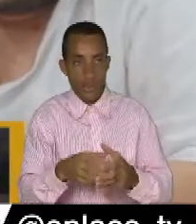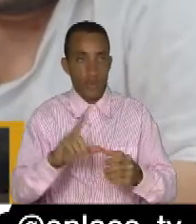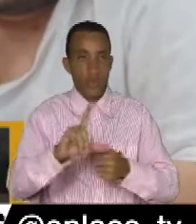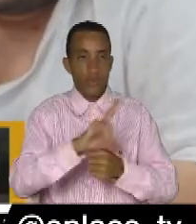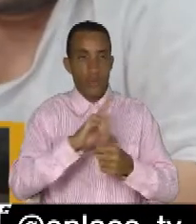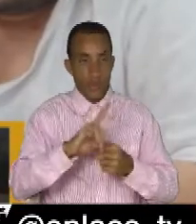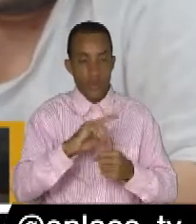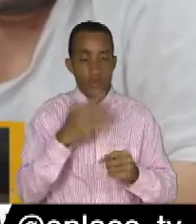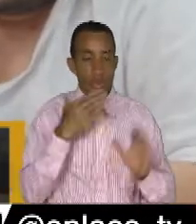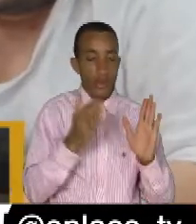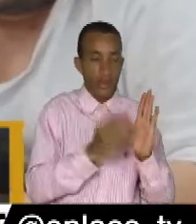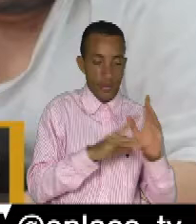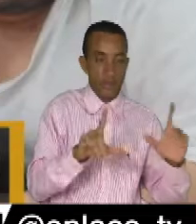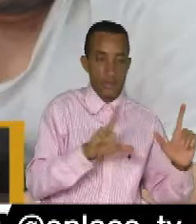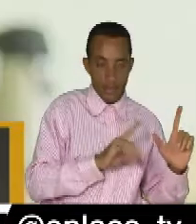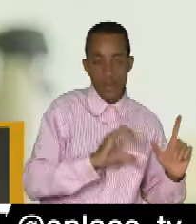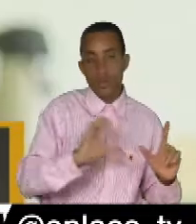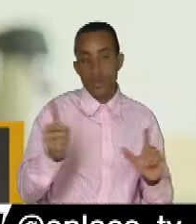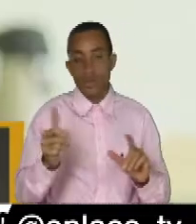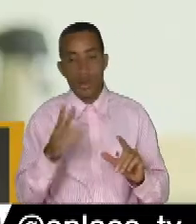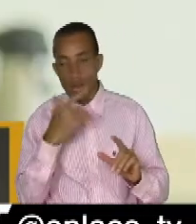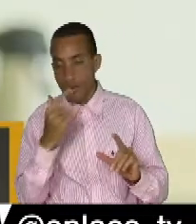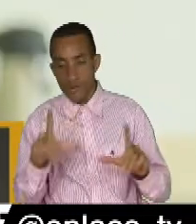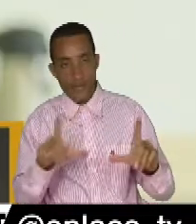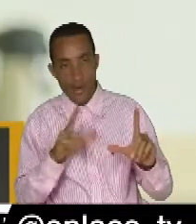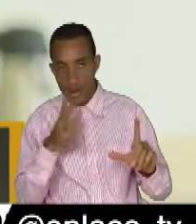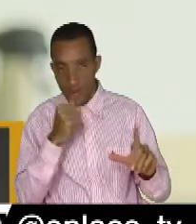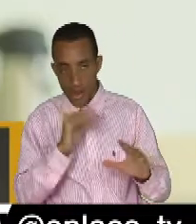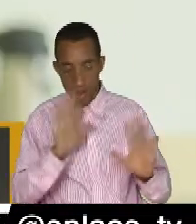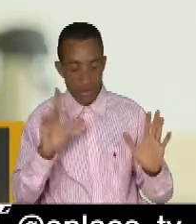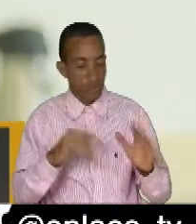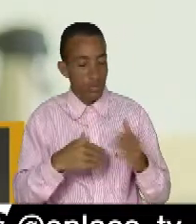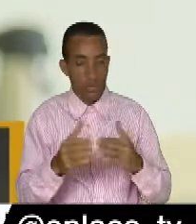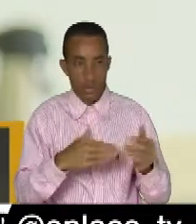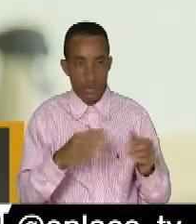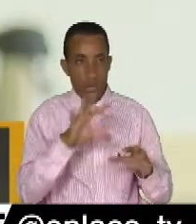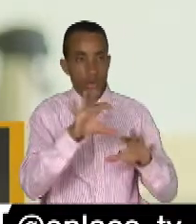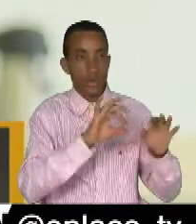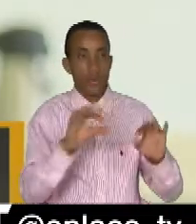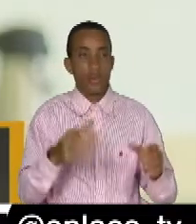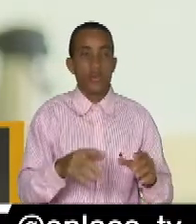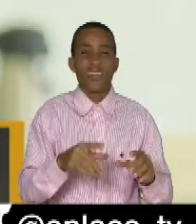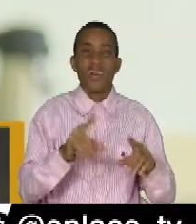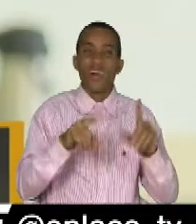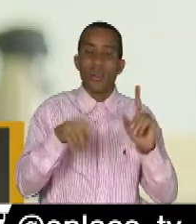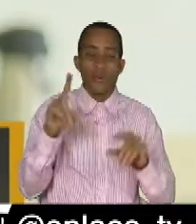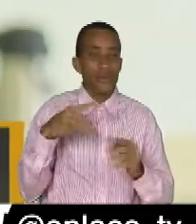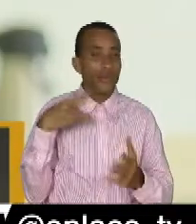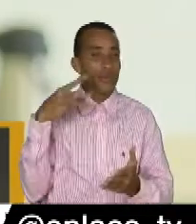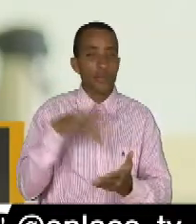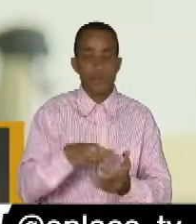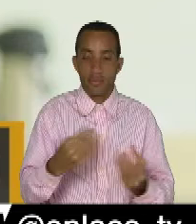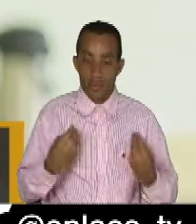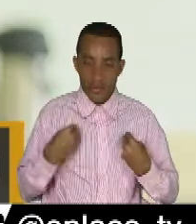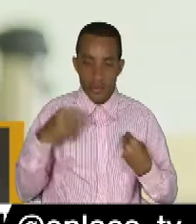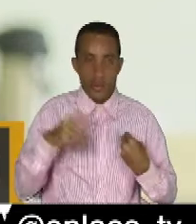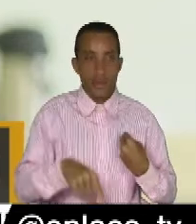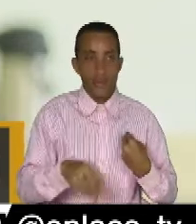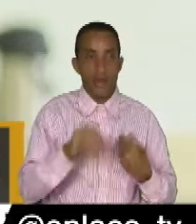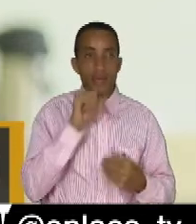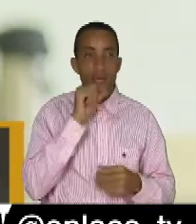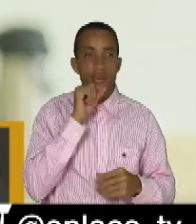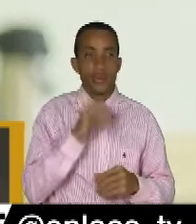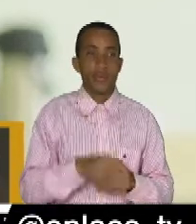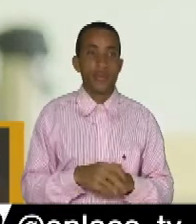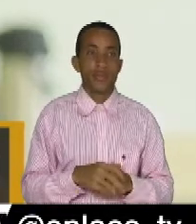no calificada de este sector. Entran personas que no son ni del municipio de Barranca Bermeja, y son personas que viven allí,